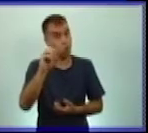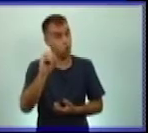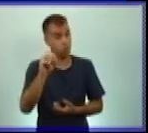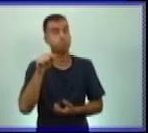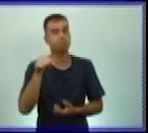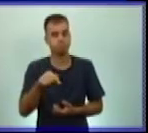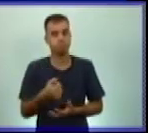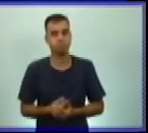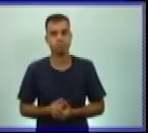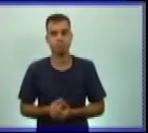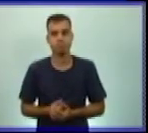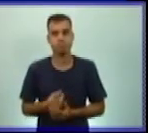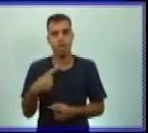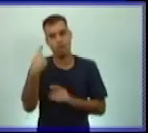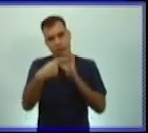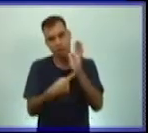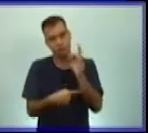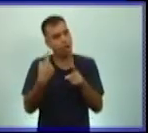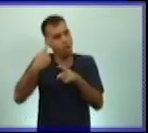dioxígeno.